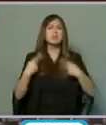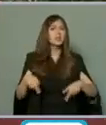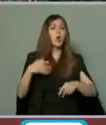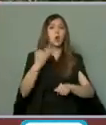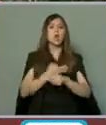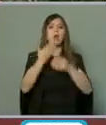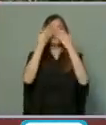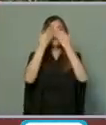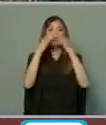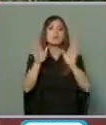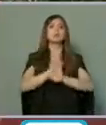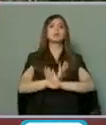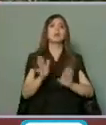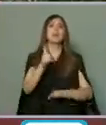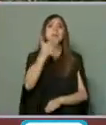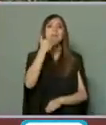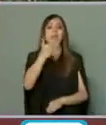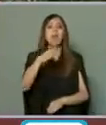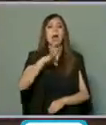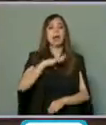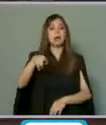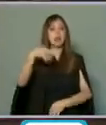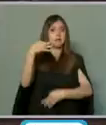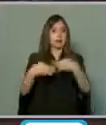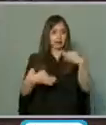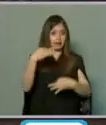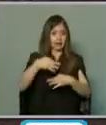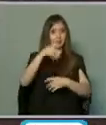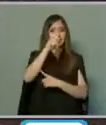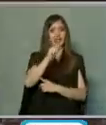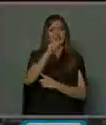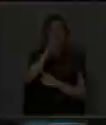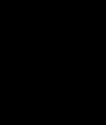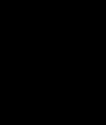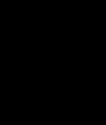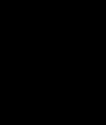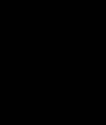hoy puedo decir qué bueno que exista el tribunal, de verdad. Claro. Muchísimas gracias y que A tengas ustedes. una excelente tarde. Gracias.